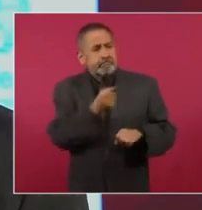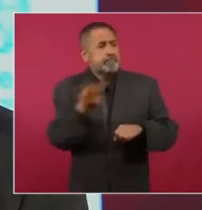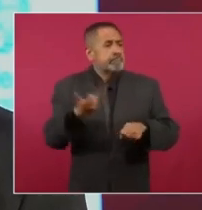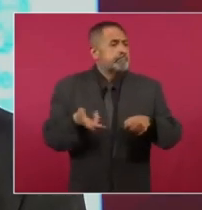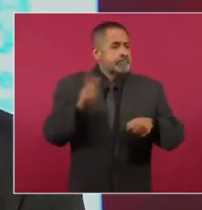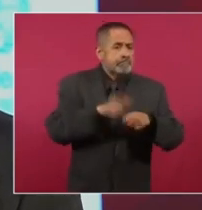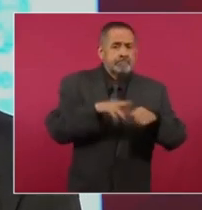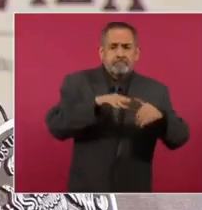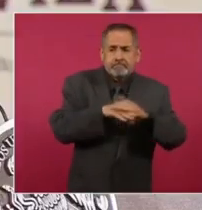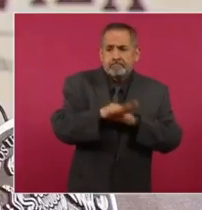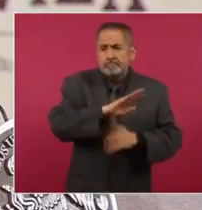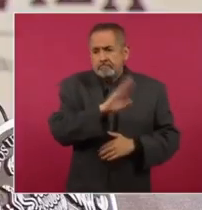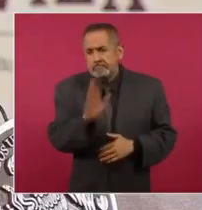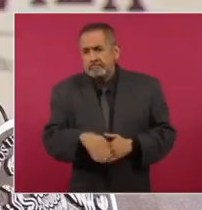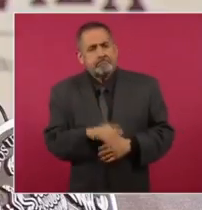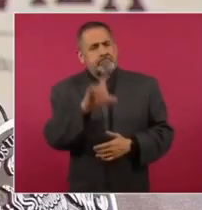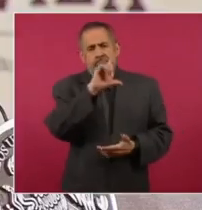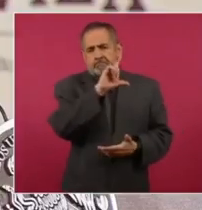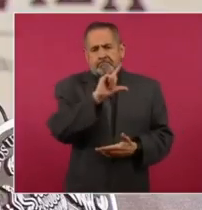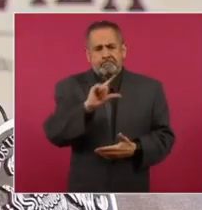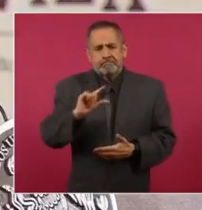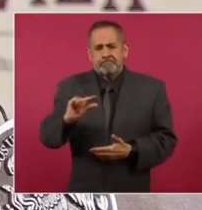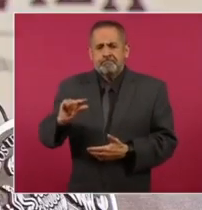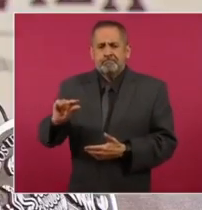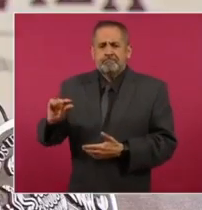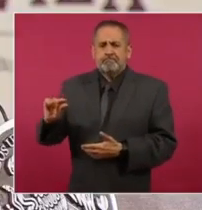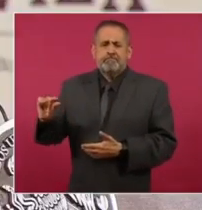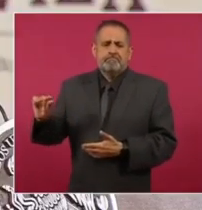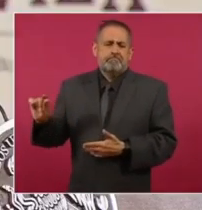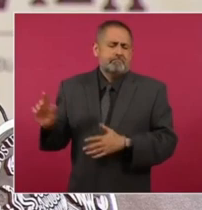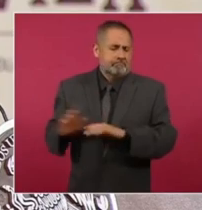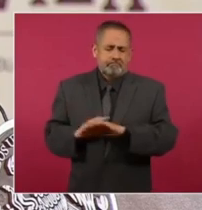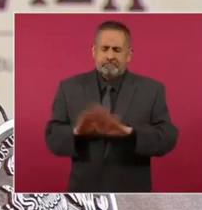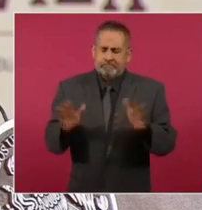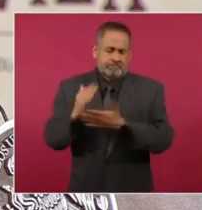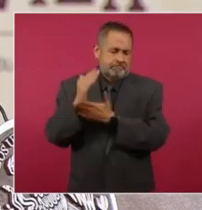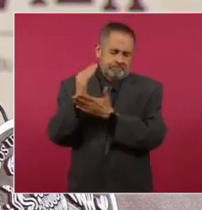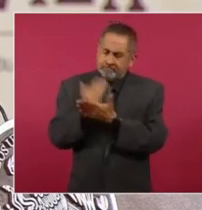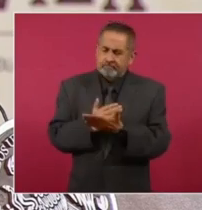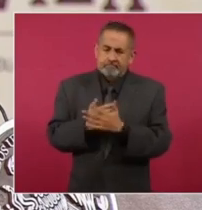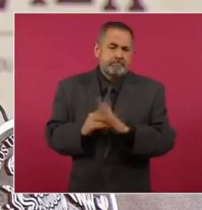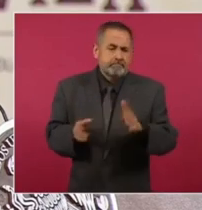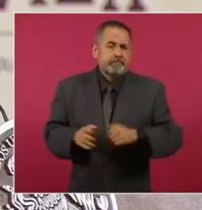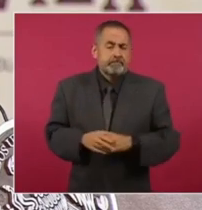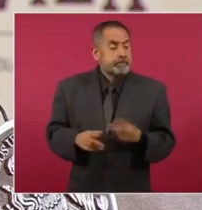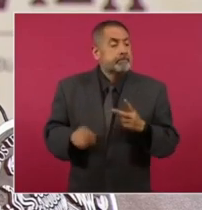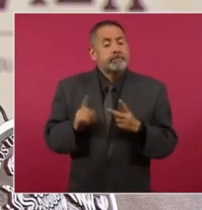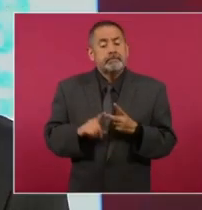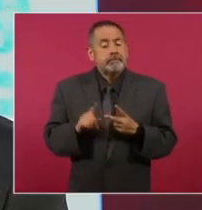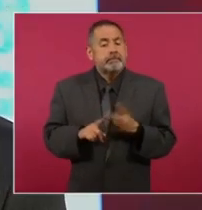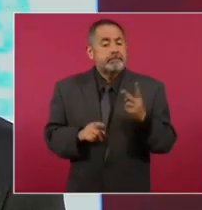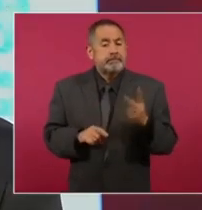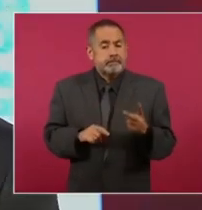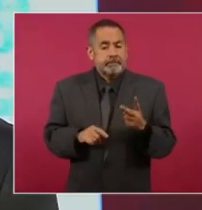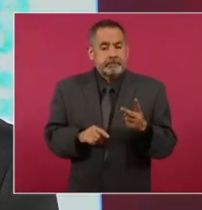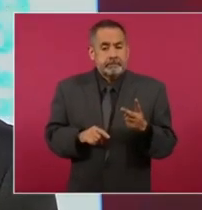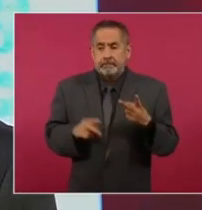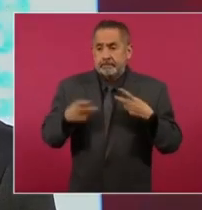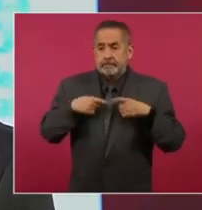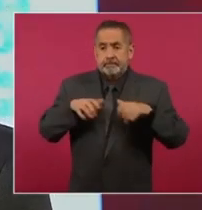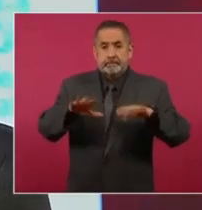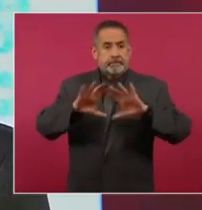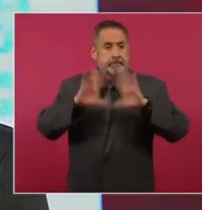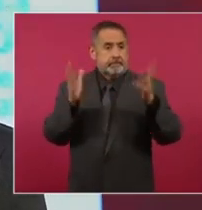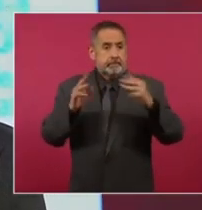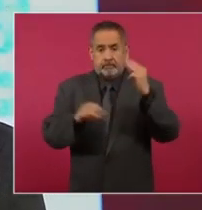las defunciones asociadas con la infección por SARS-CoV-2, con COVID. Lo segundo es que en las poblaciones humanas